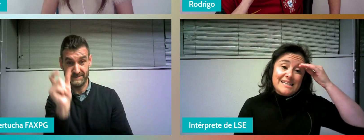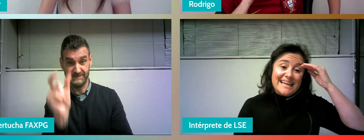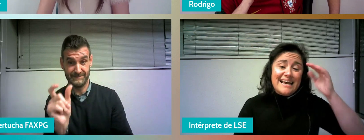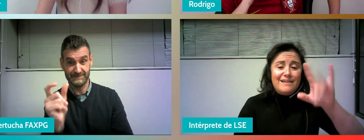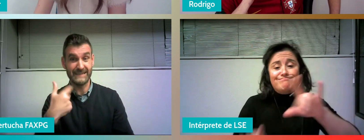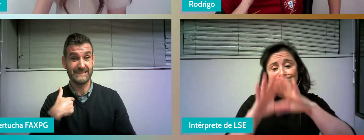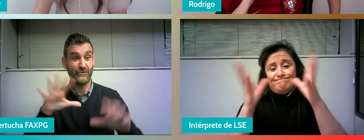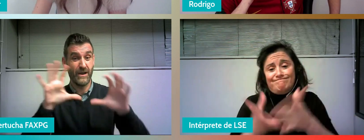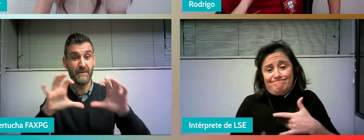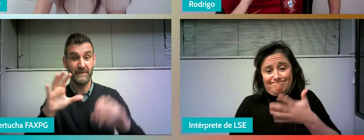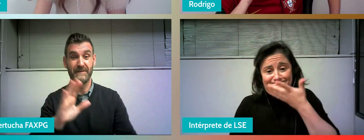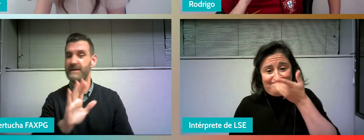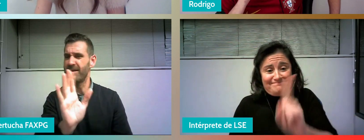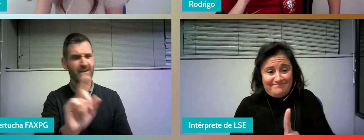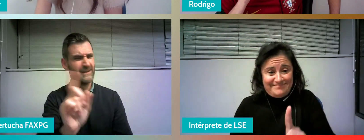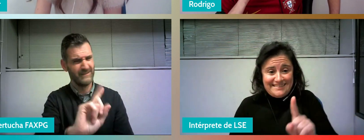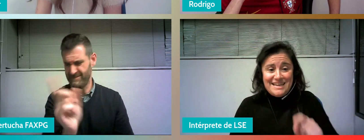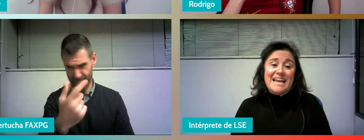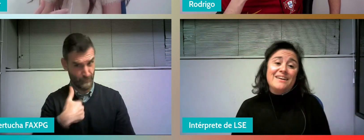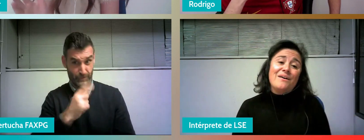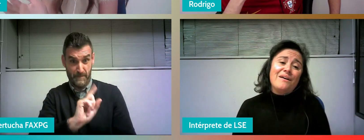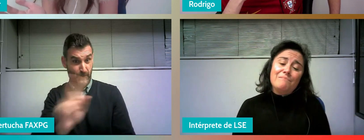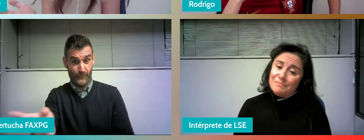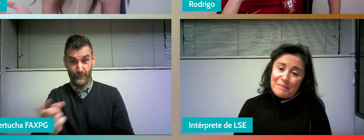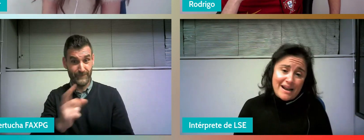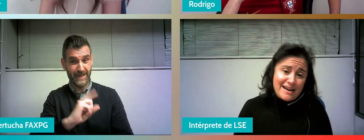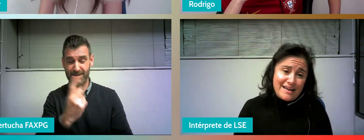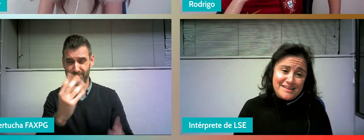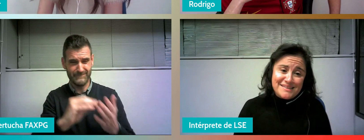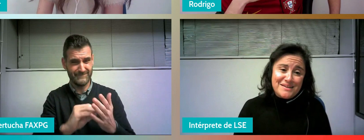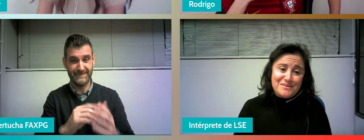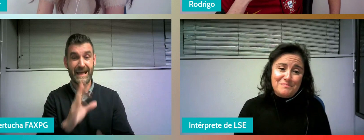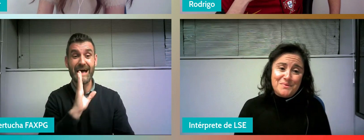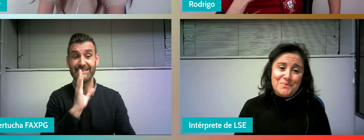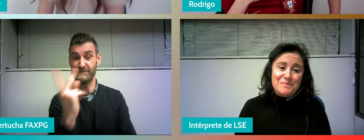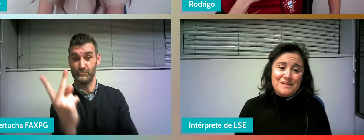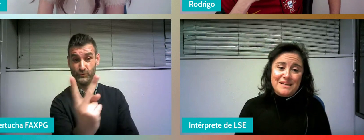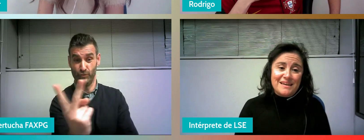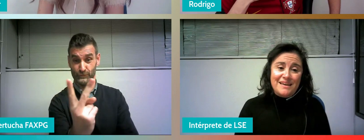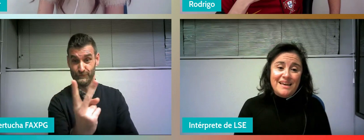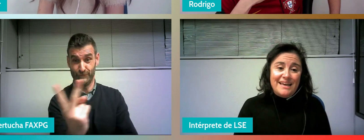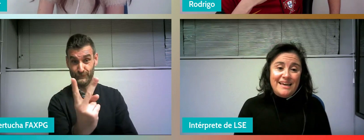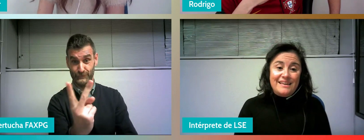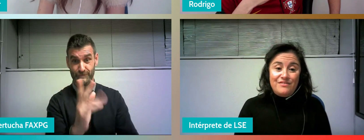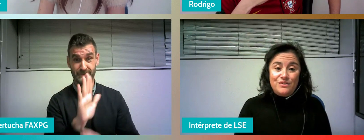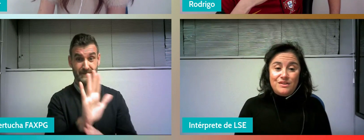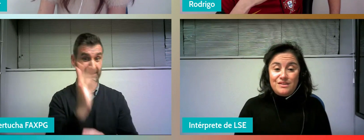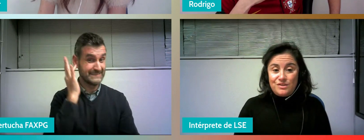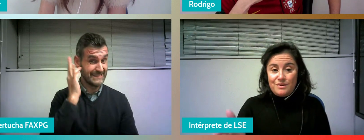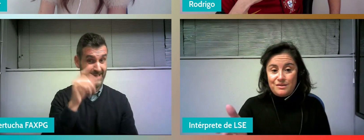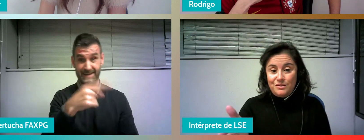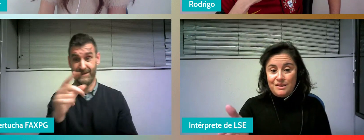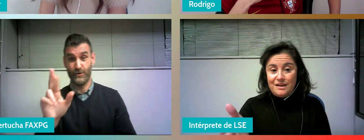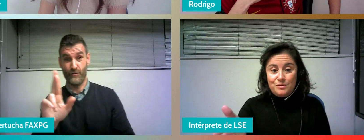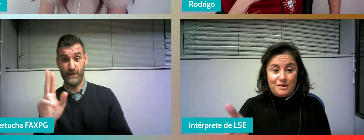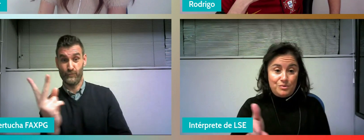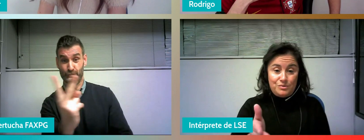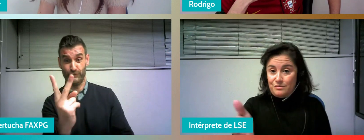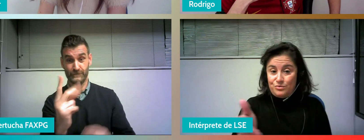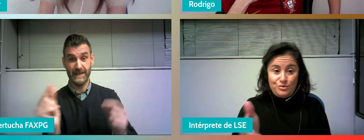mundo desconocido realmente para mí y no, para Rodrigo, para nada, para mucha gente. No os preocupéis, es que de feito pues estaba a